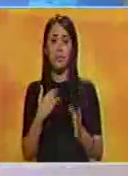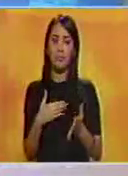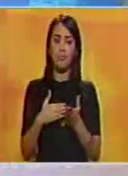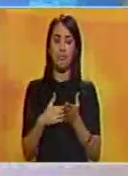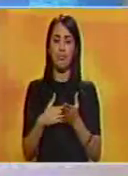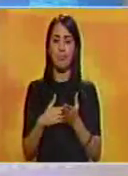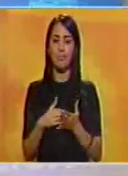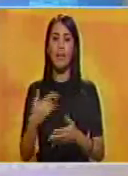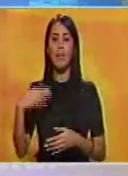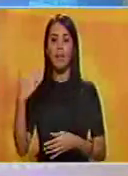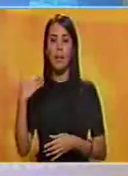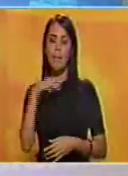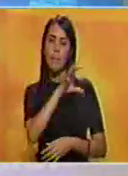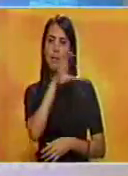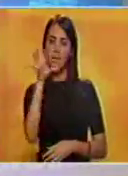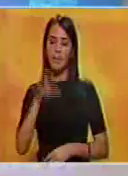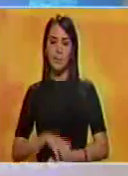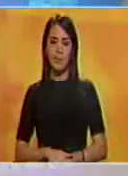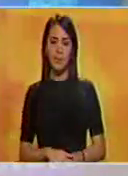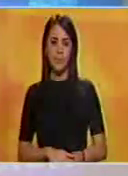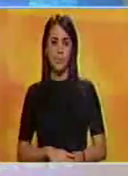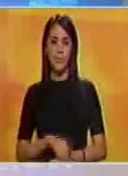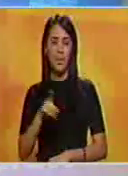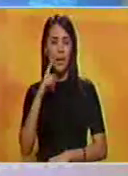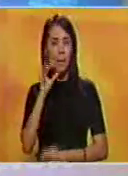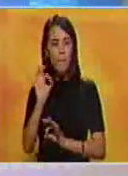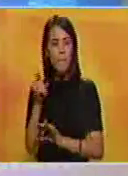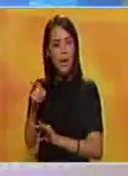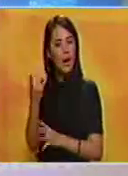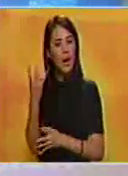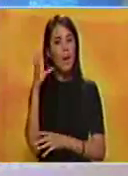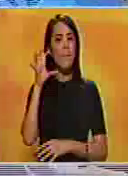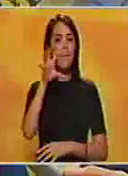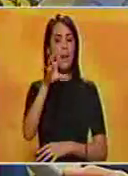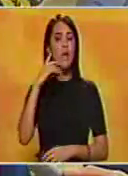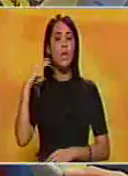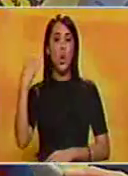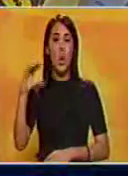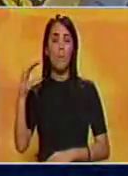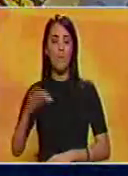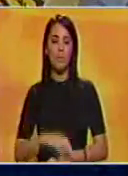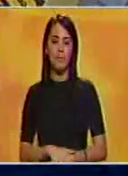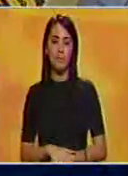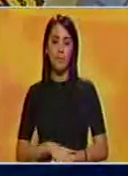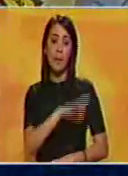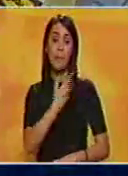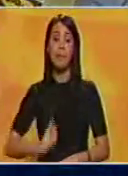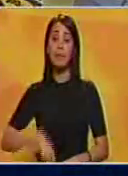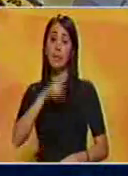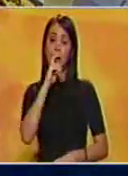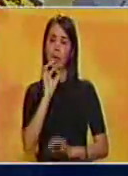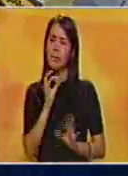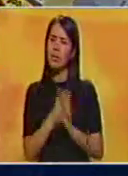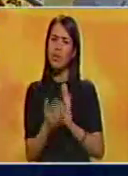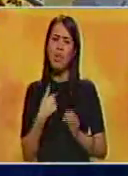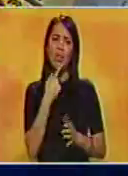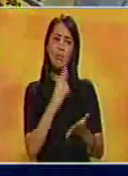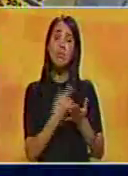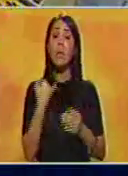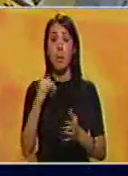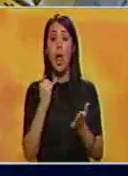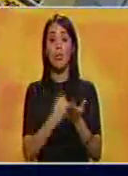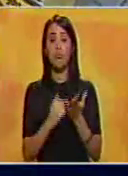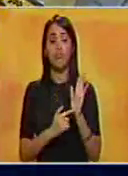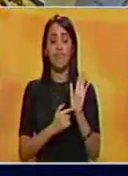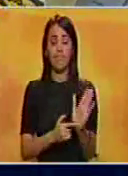frustración provocado desde países vecinos, señalando específicamente a Colombia. Maldonado aseguró que cuando el presidente Nicolás Maduro hace una acusación es porque tiene las pruebas